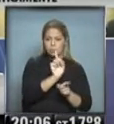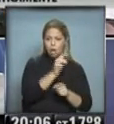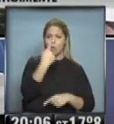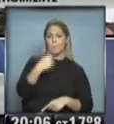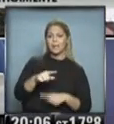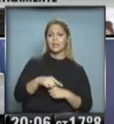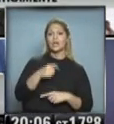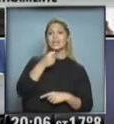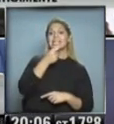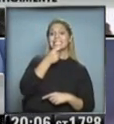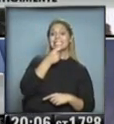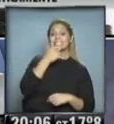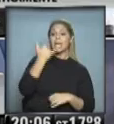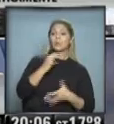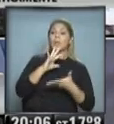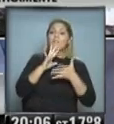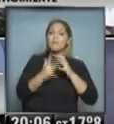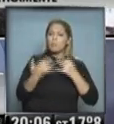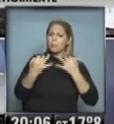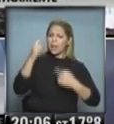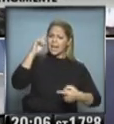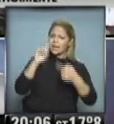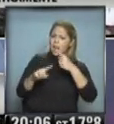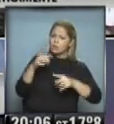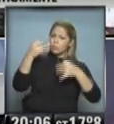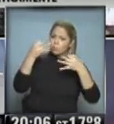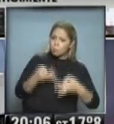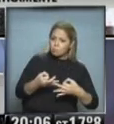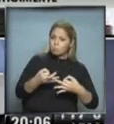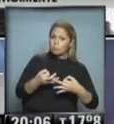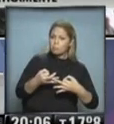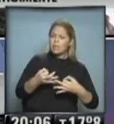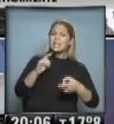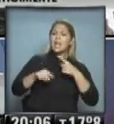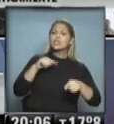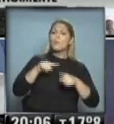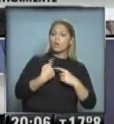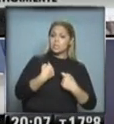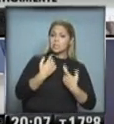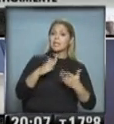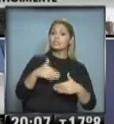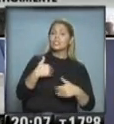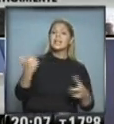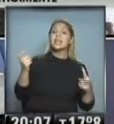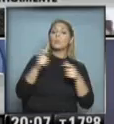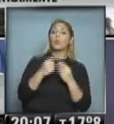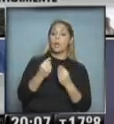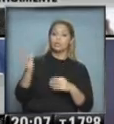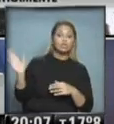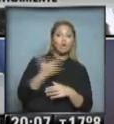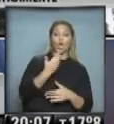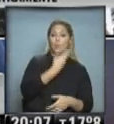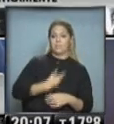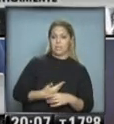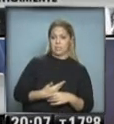hay diplomacia, si hay relaciones diplomáticas, las reuniones deberían ser con todos los presidentes. No